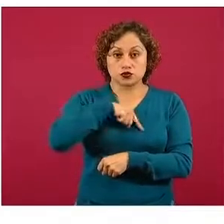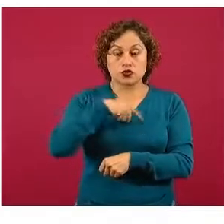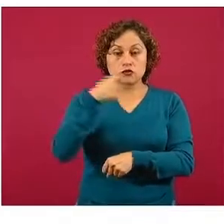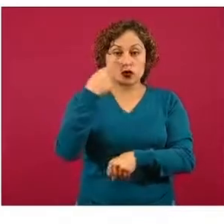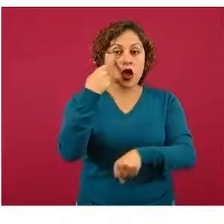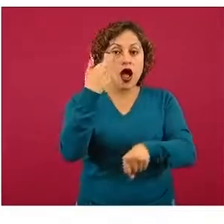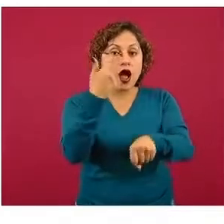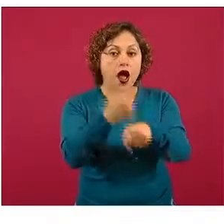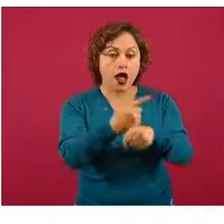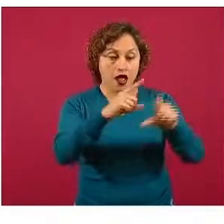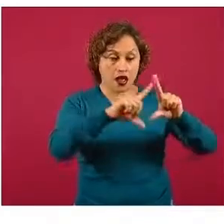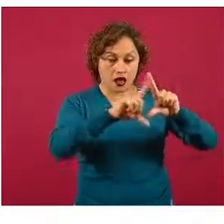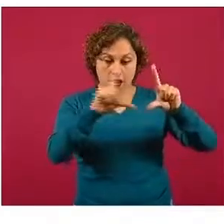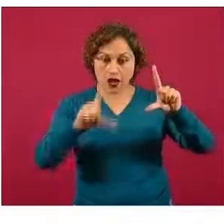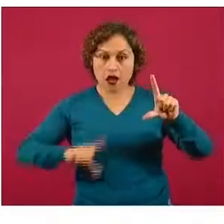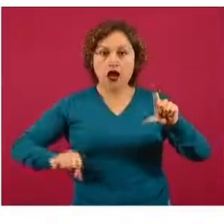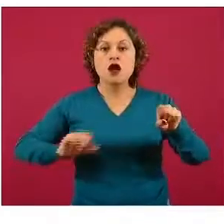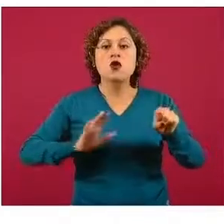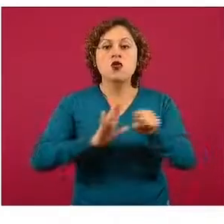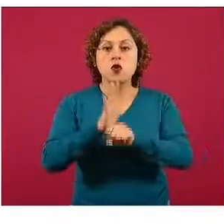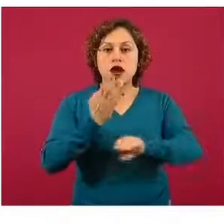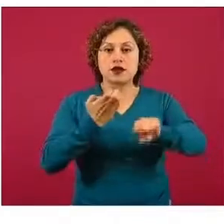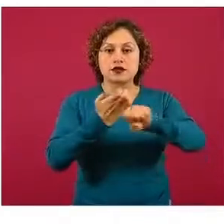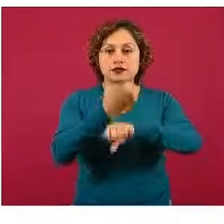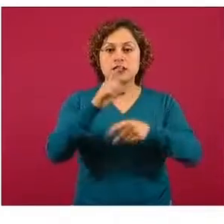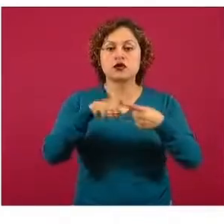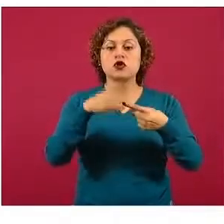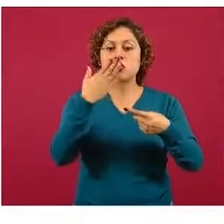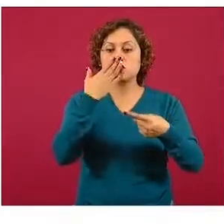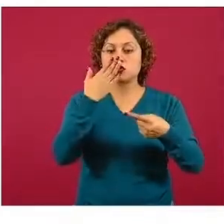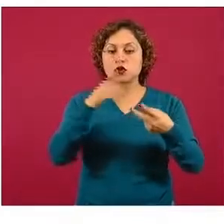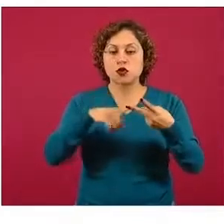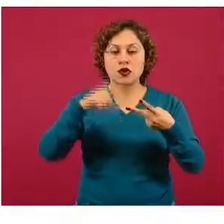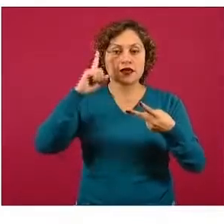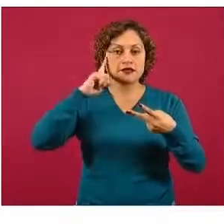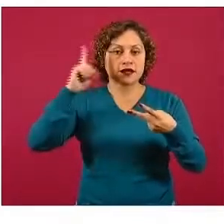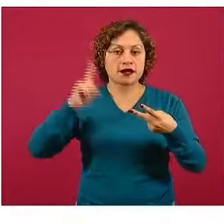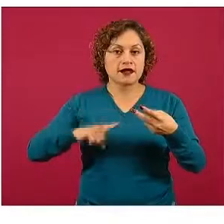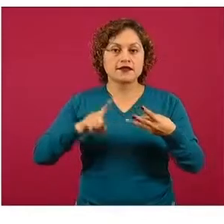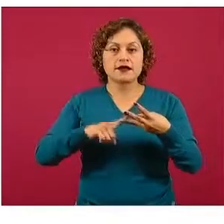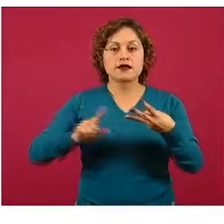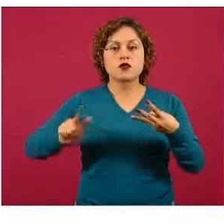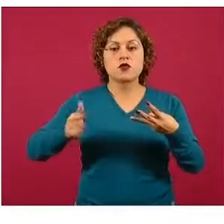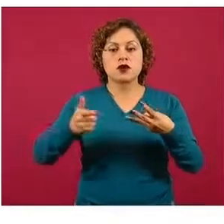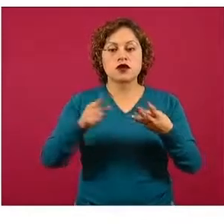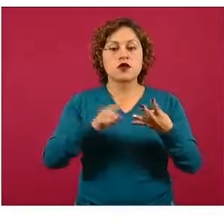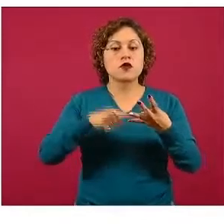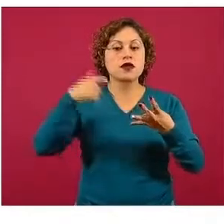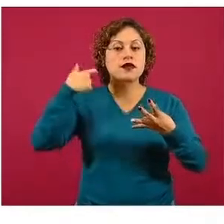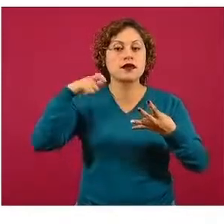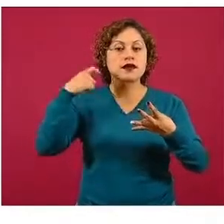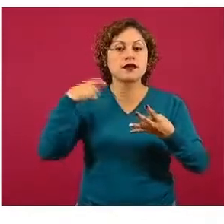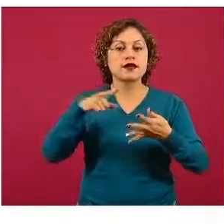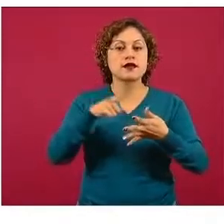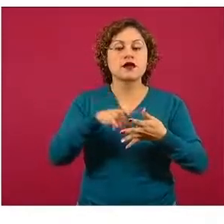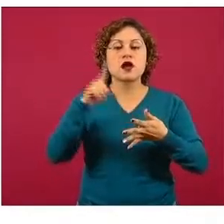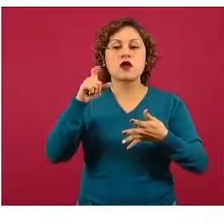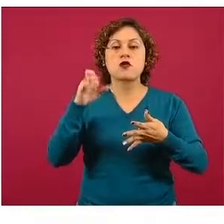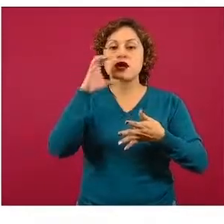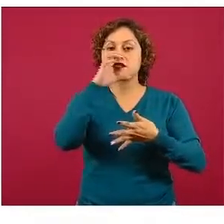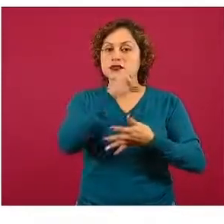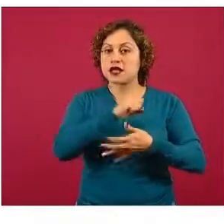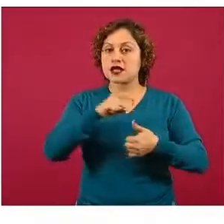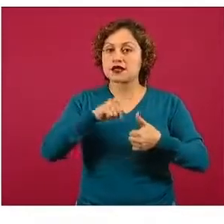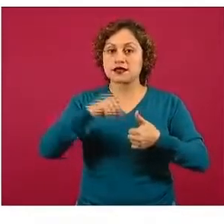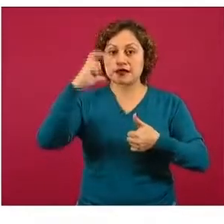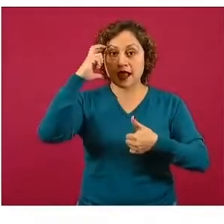entidades. Tenemos a Sonora, Zacatecas, Guanajuato, Querétaro, Aguascalientes e Hidalgo. Es decir, el llamado